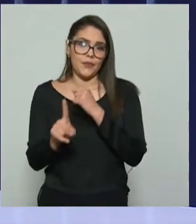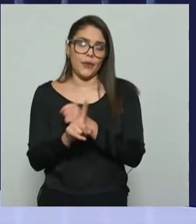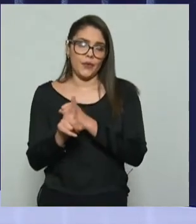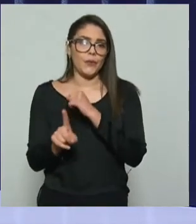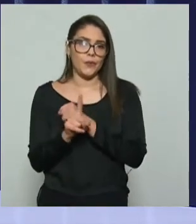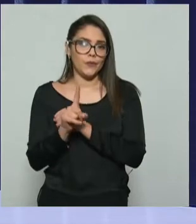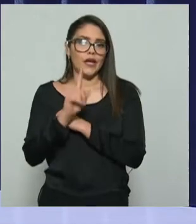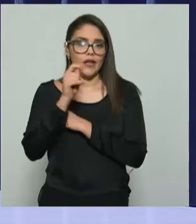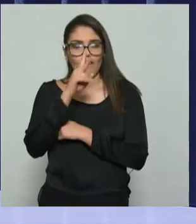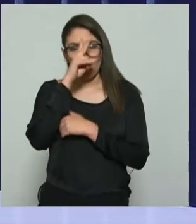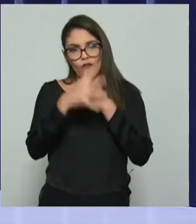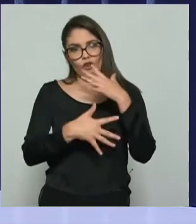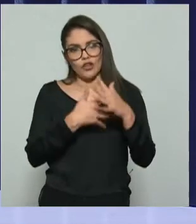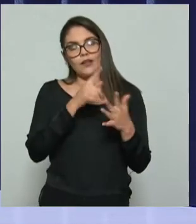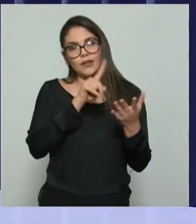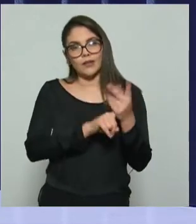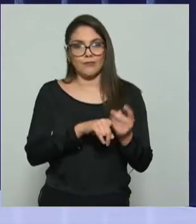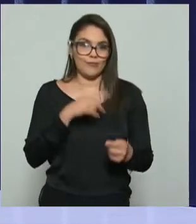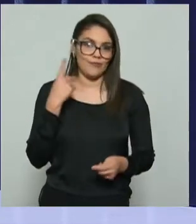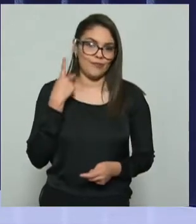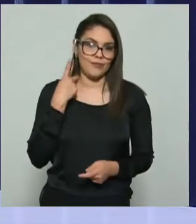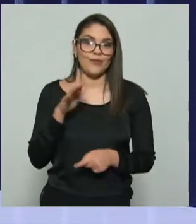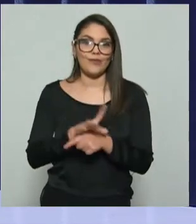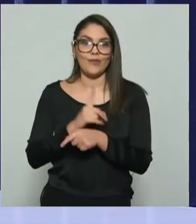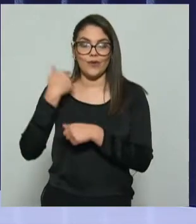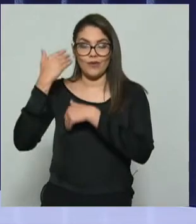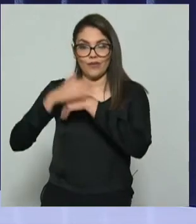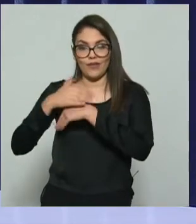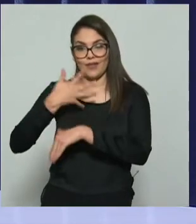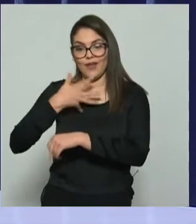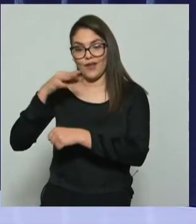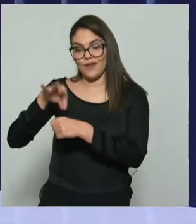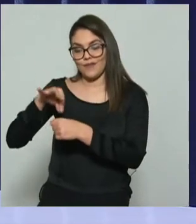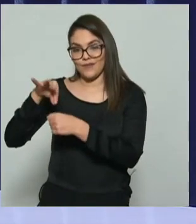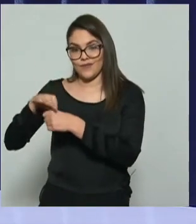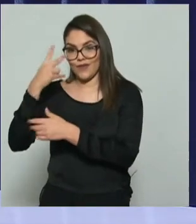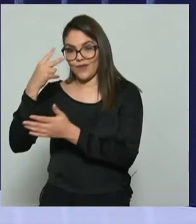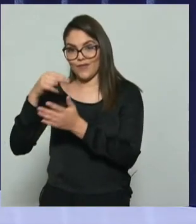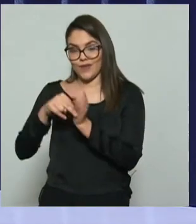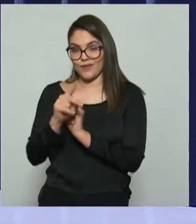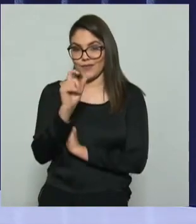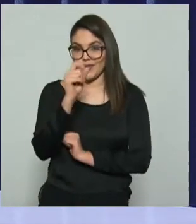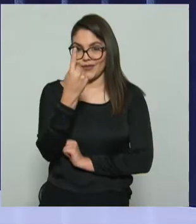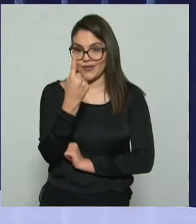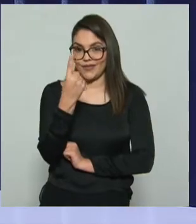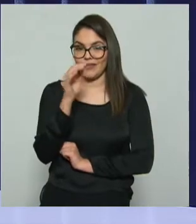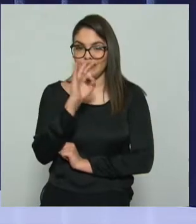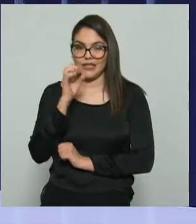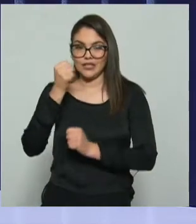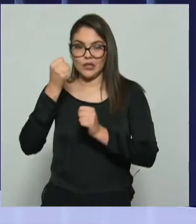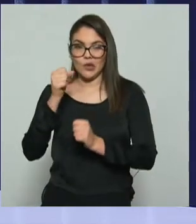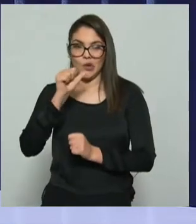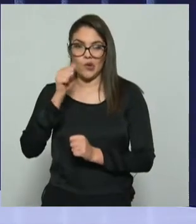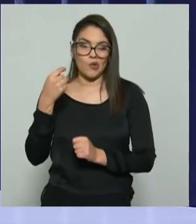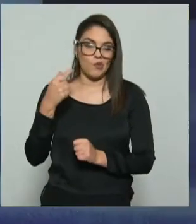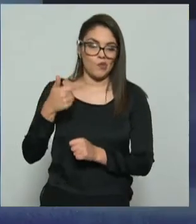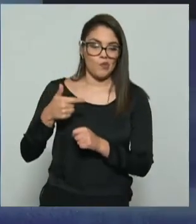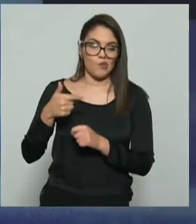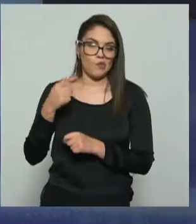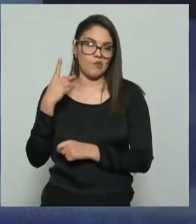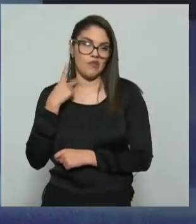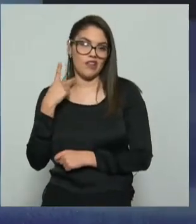violencia política, ya que vienen las elecciones próximamente, 2021, y seguramente algunos adversarios políticos o